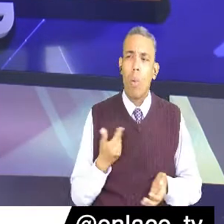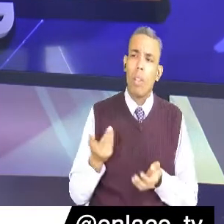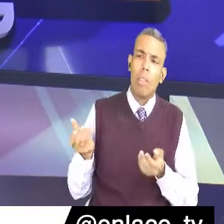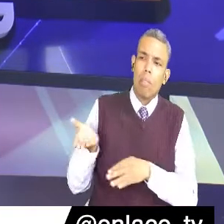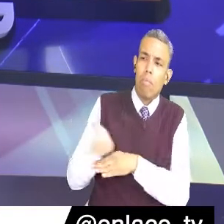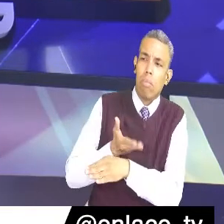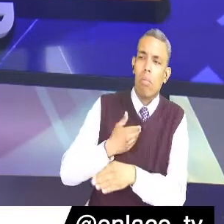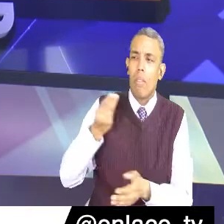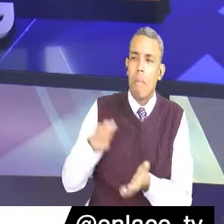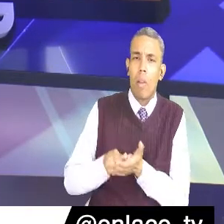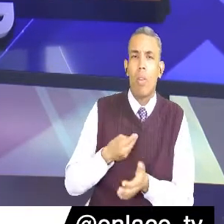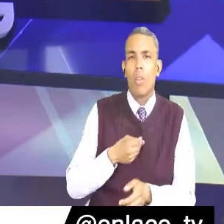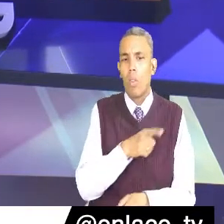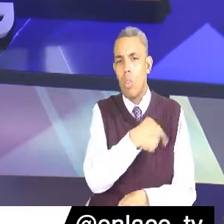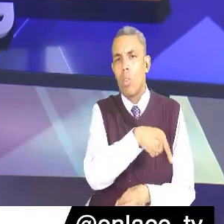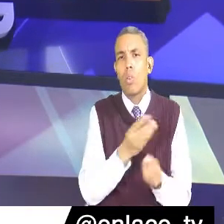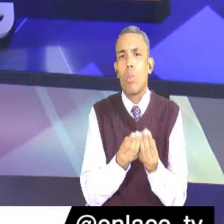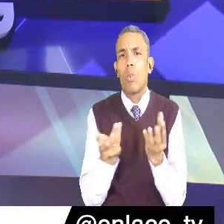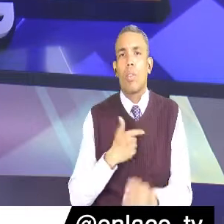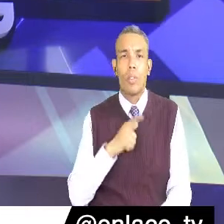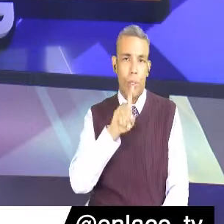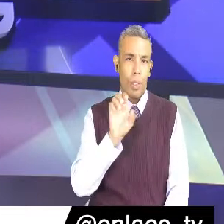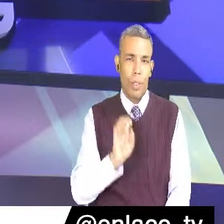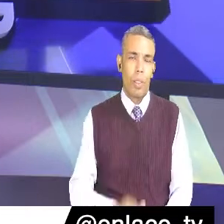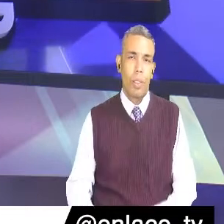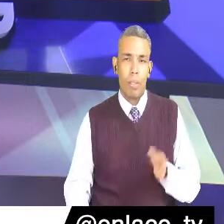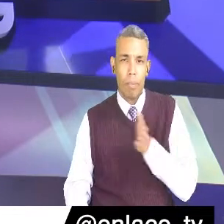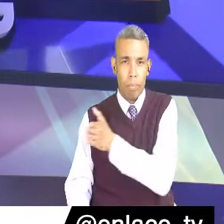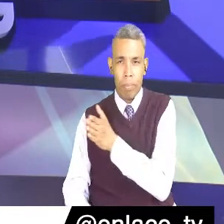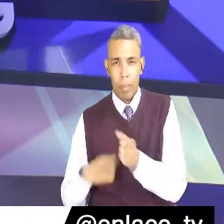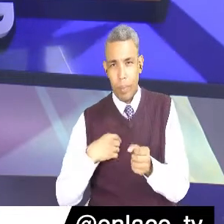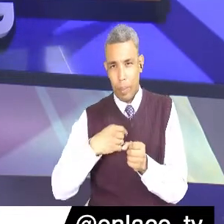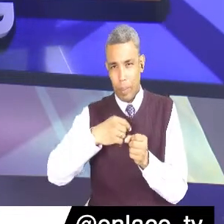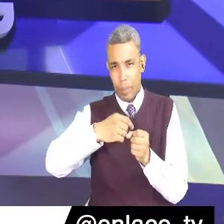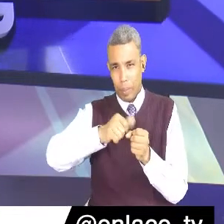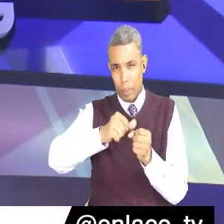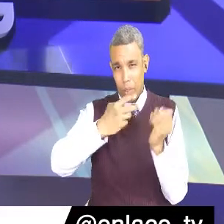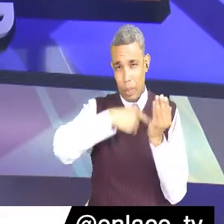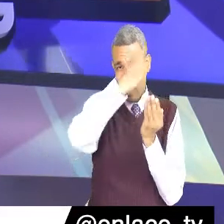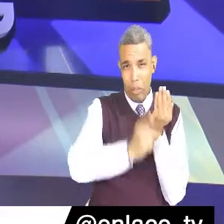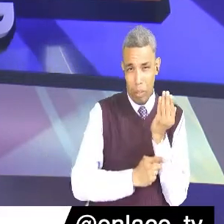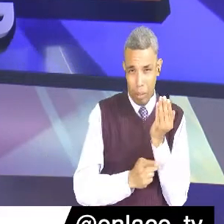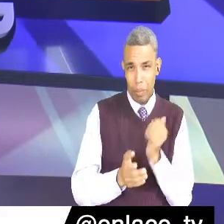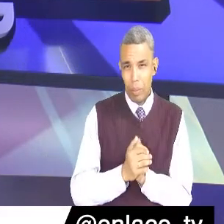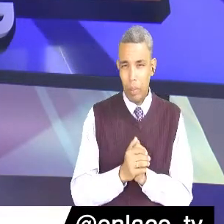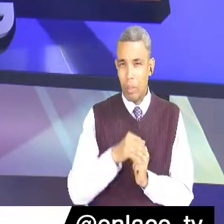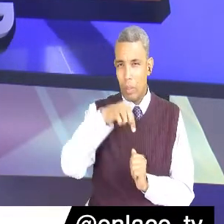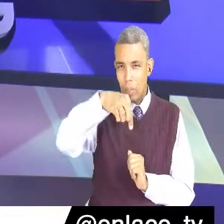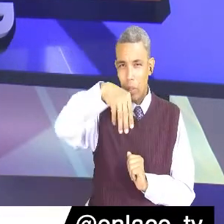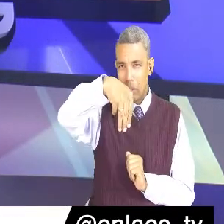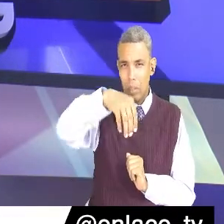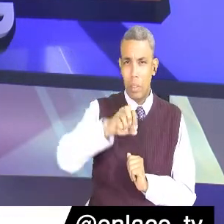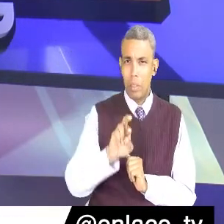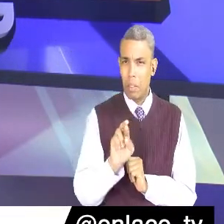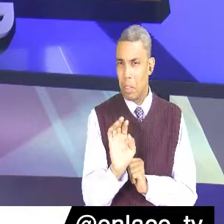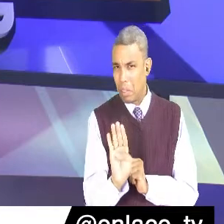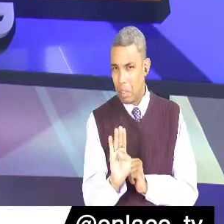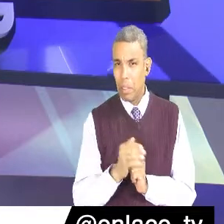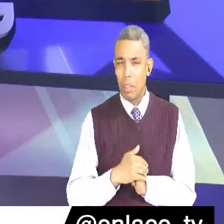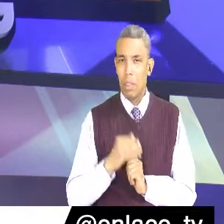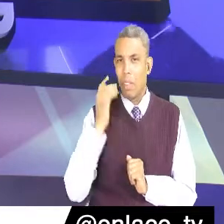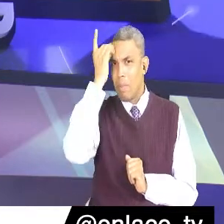del Proyecto de la Modernización de la Refinería de Barranca Bermeja. Así se decidió en un encuentro del alcalde Darío Echeverri entre gremios, líderes